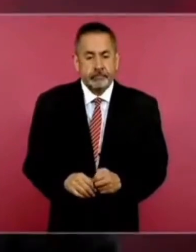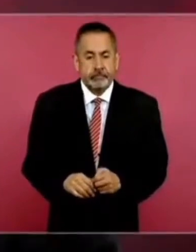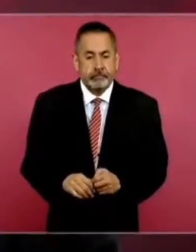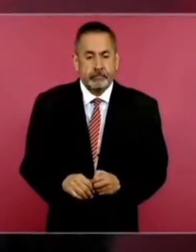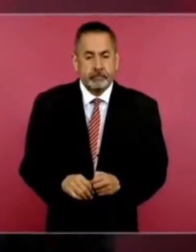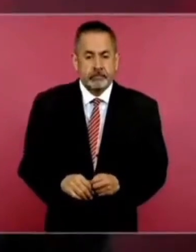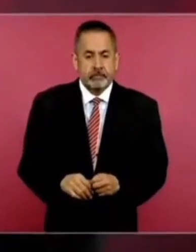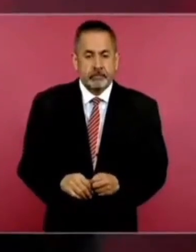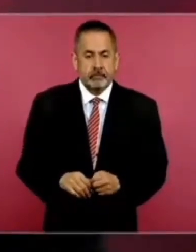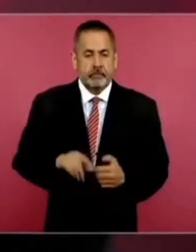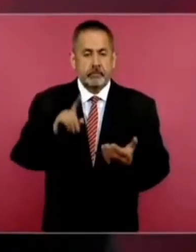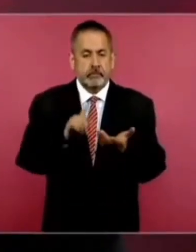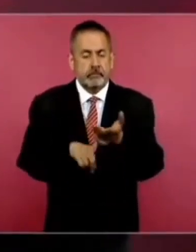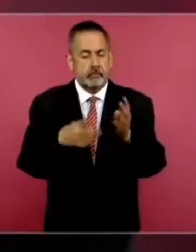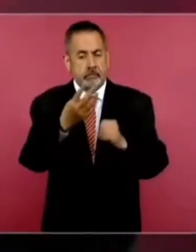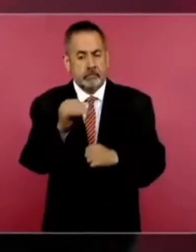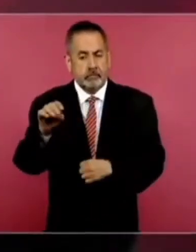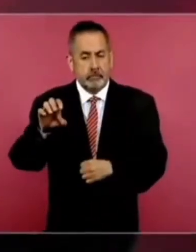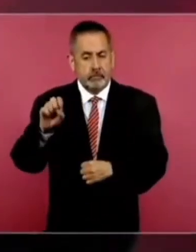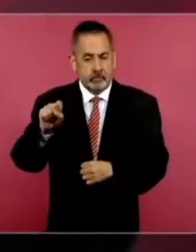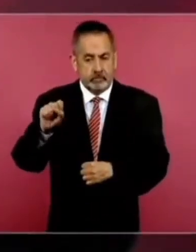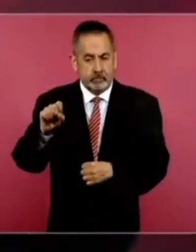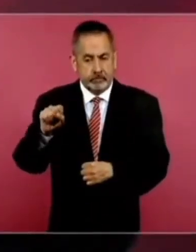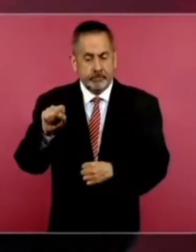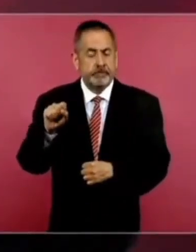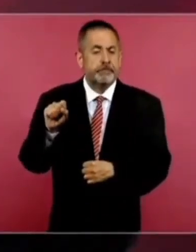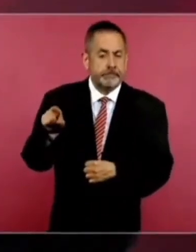en 1960,